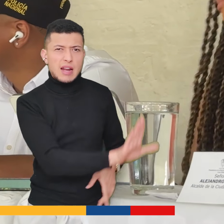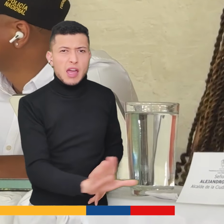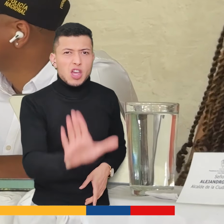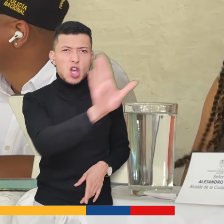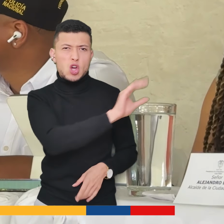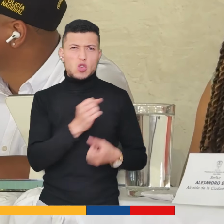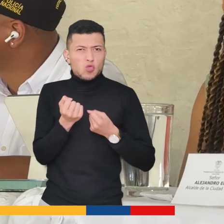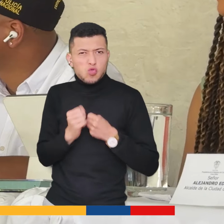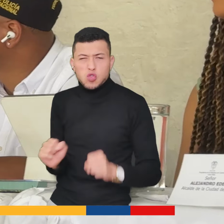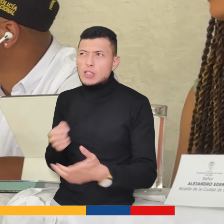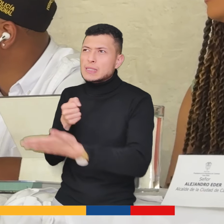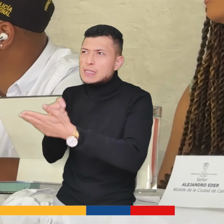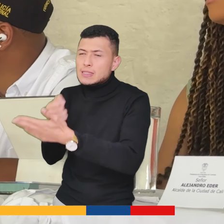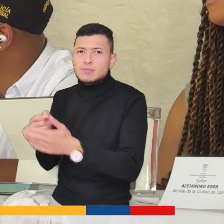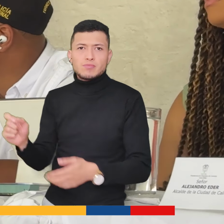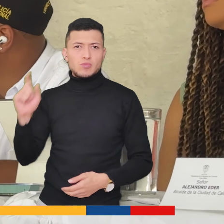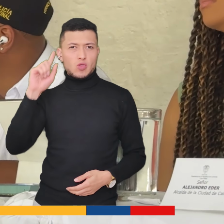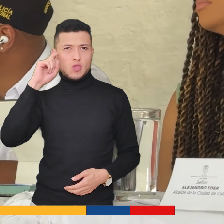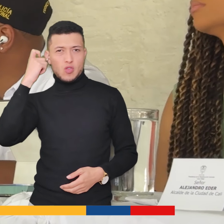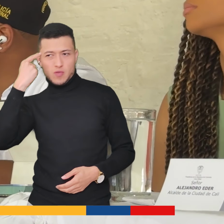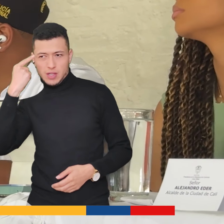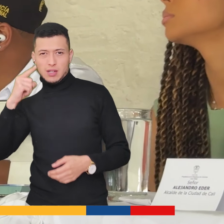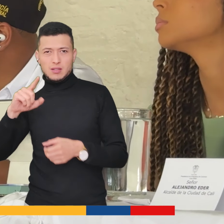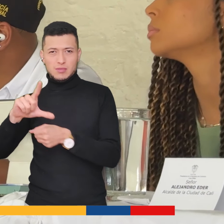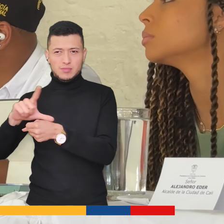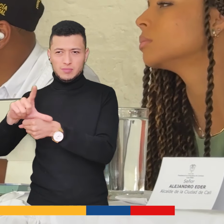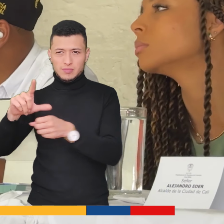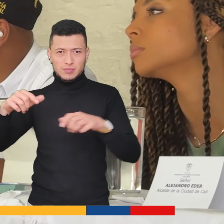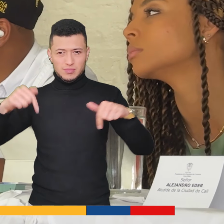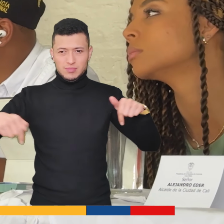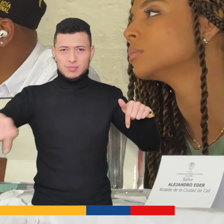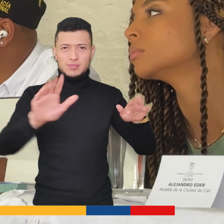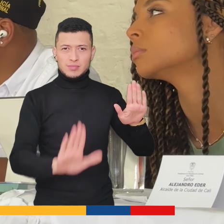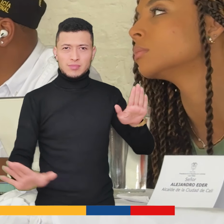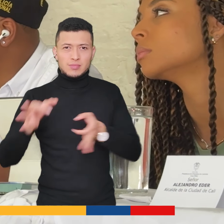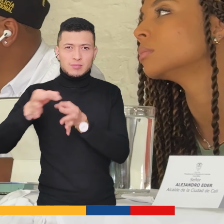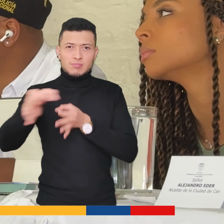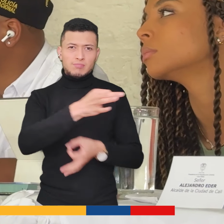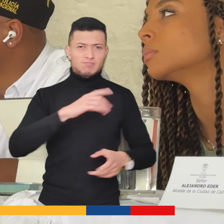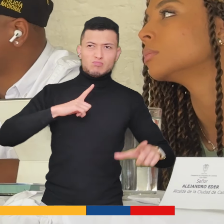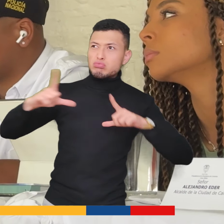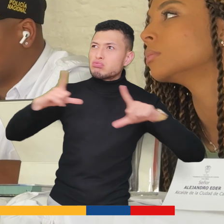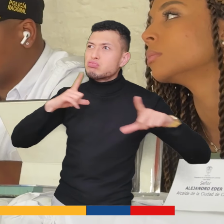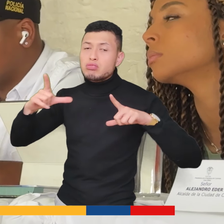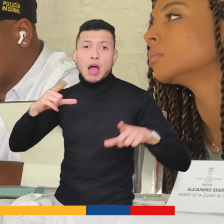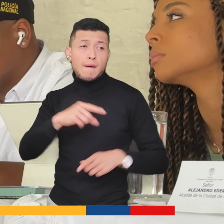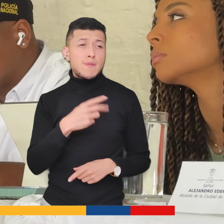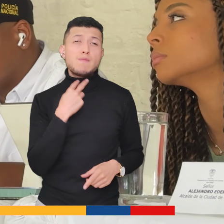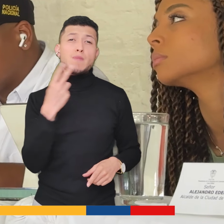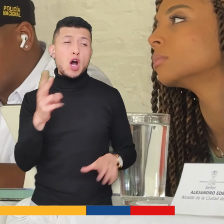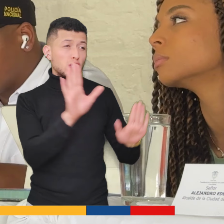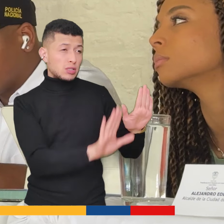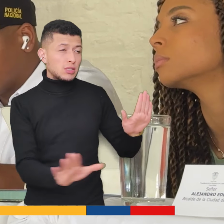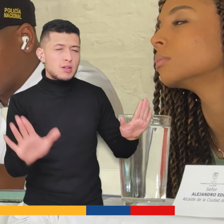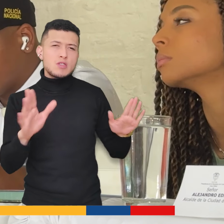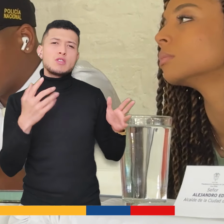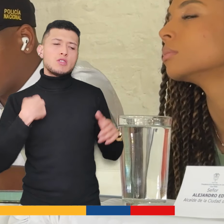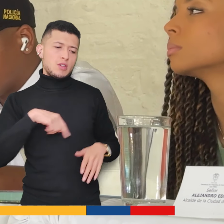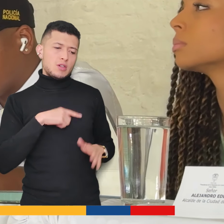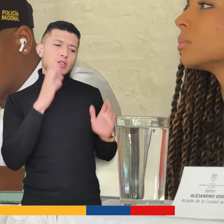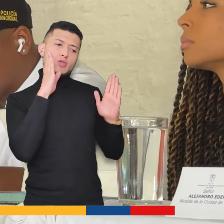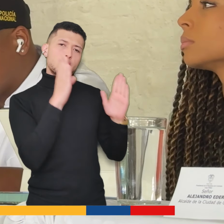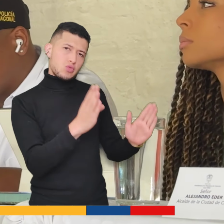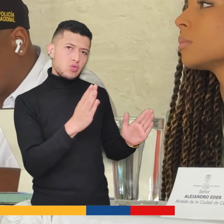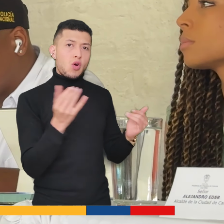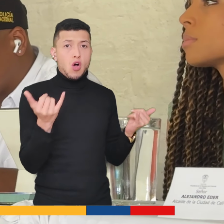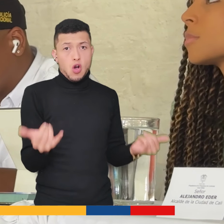región, de mandatarios de la región, y por supuesto esa voz regional fue escuchada, y hoy tenemos